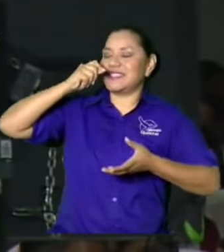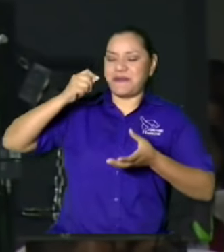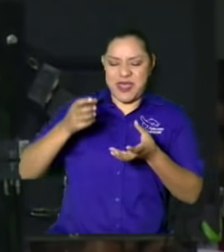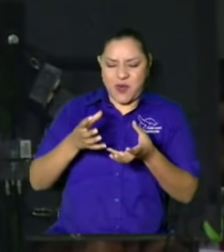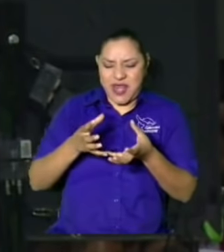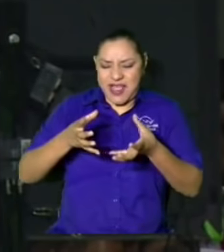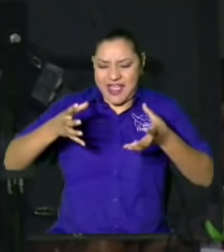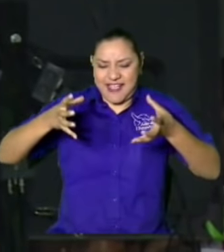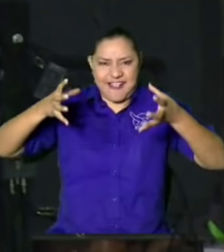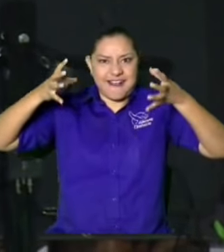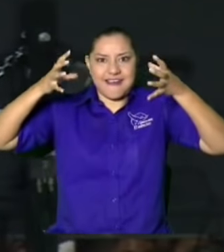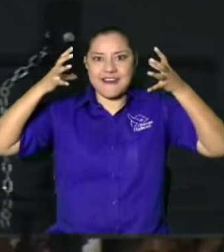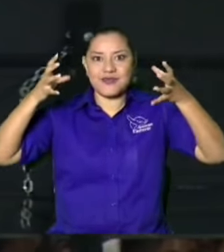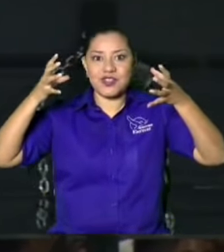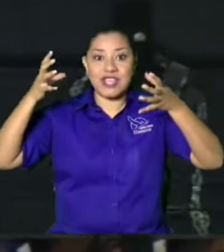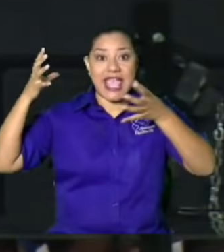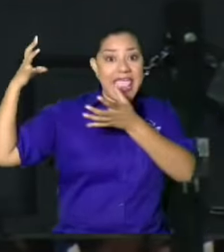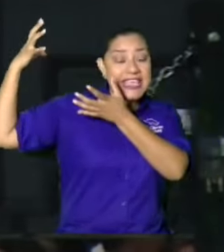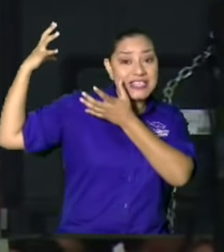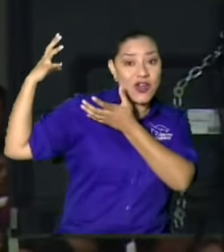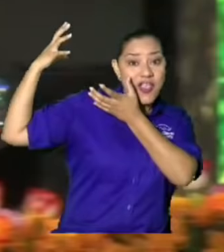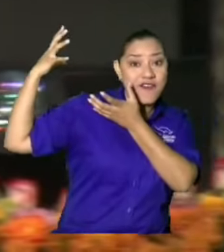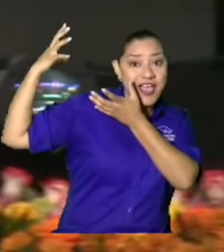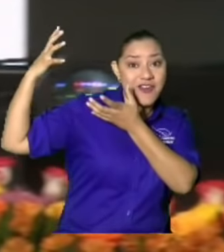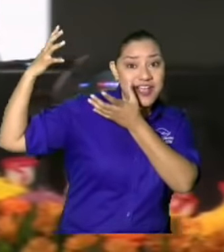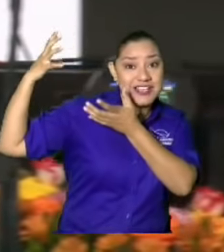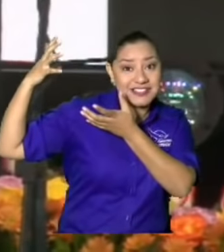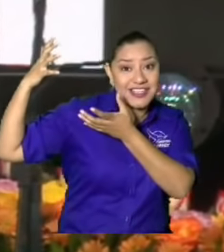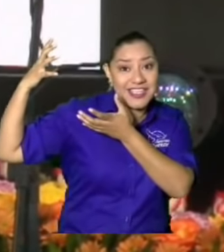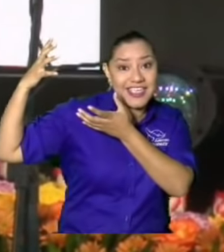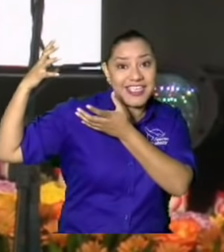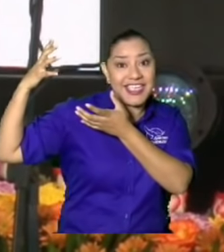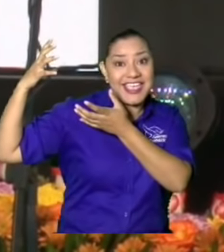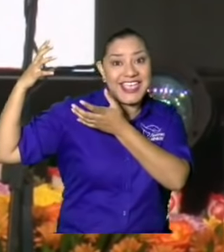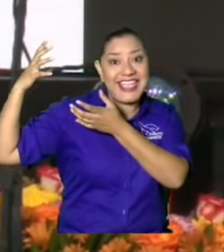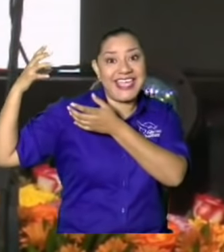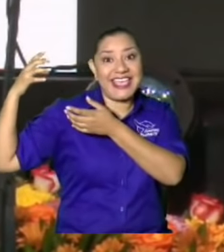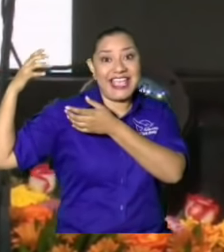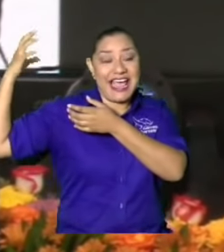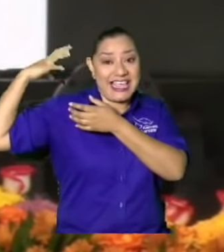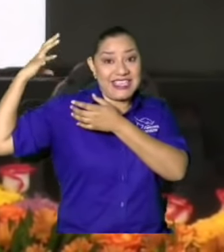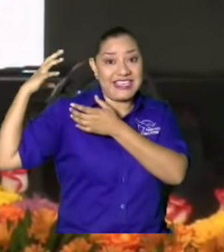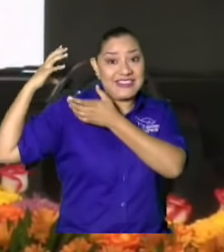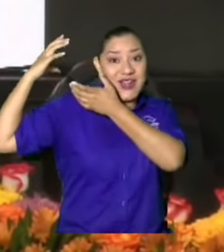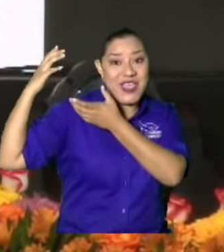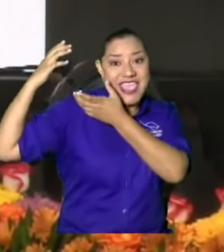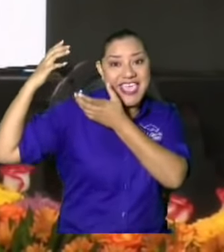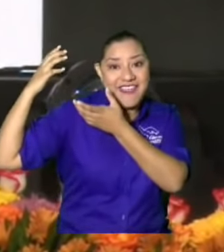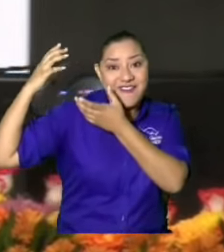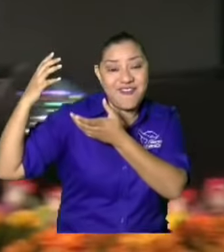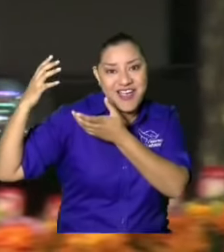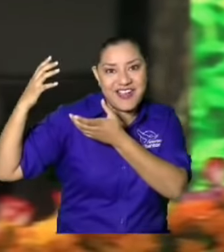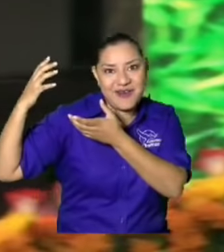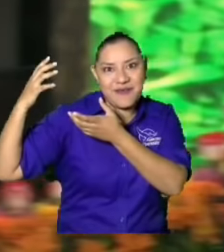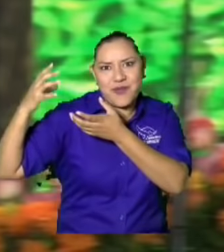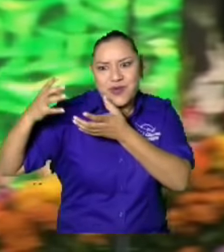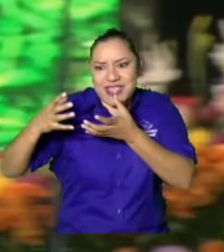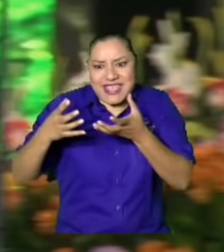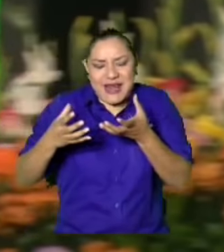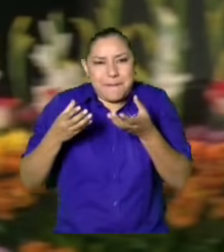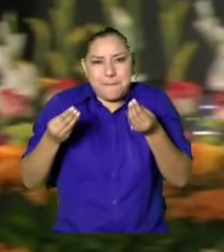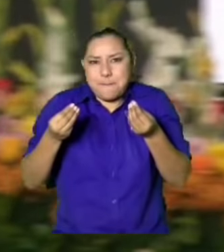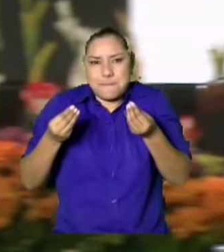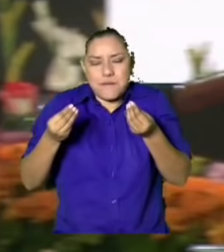racimo de uva que se lo tuvieron que llevar, por favor, hermano, como dicen aquí a Memeque. Mire, se lo tuvieron que llevar, hermano, por